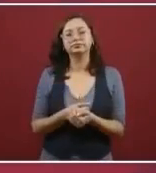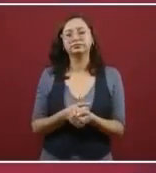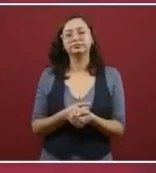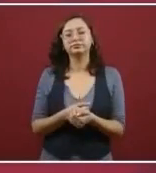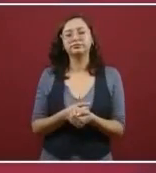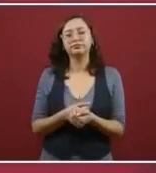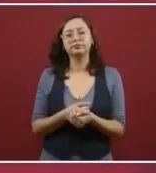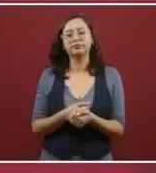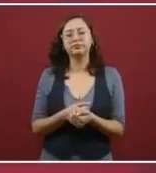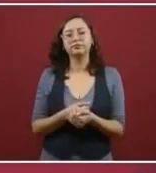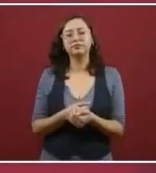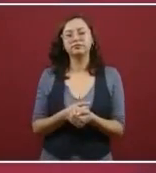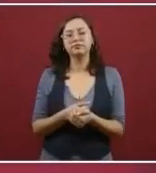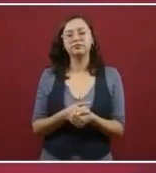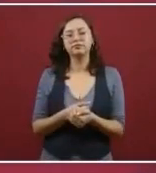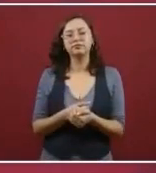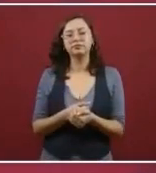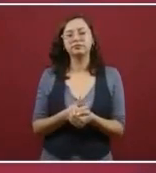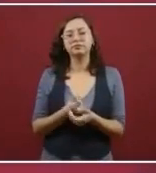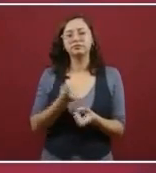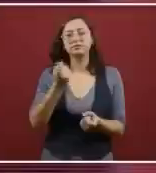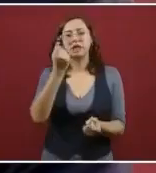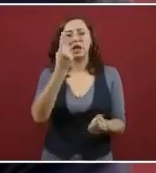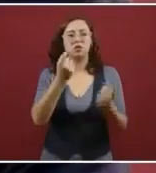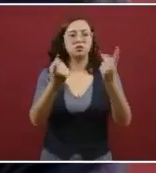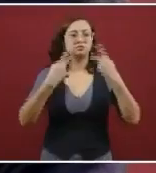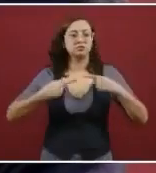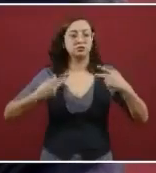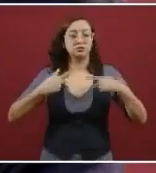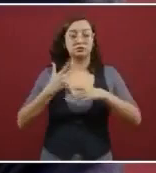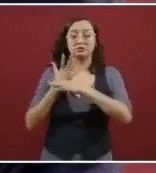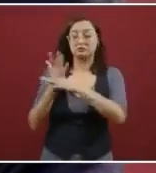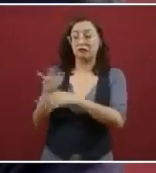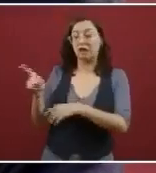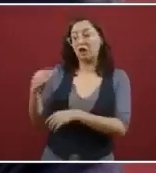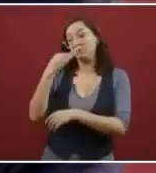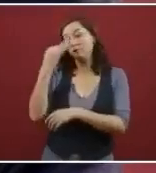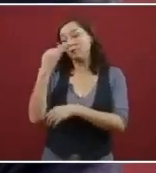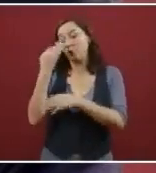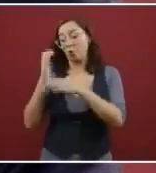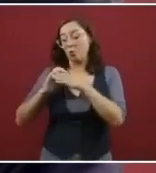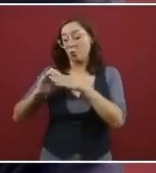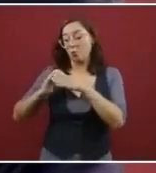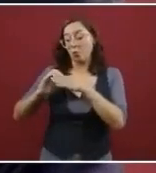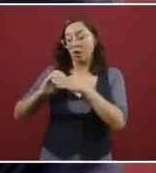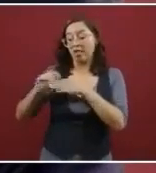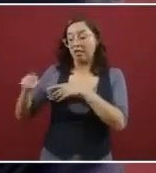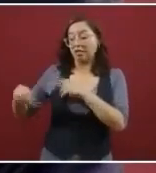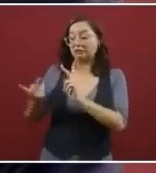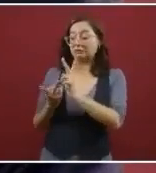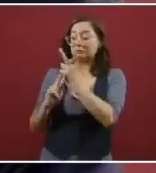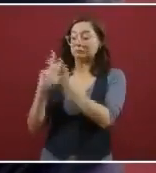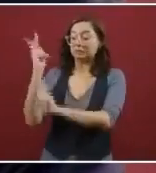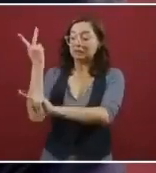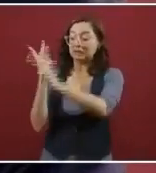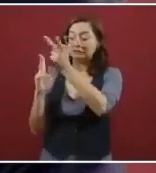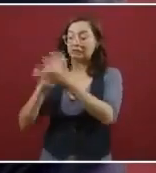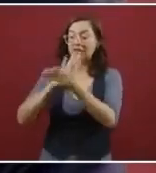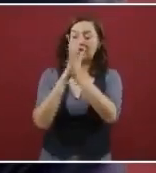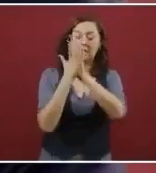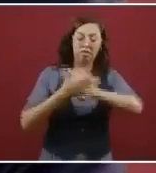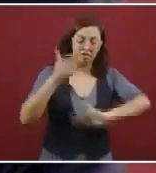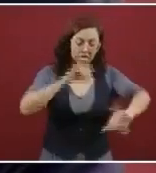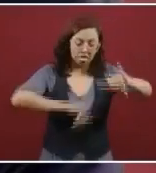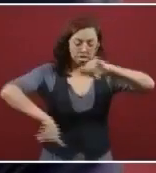se está consumiendo más droga sintética, que eso me duele muchísimo. Me trae,